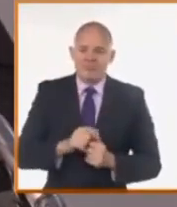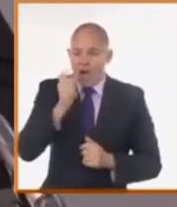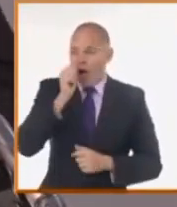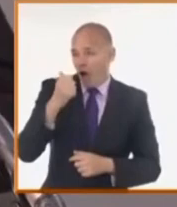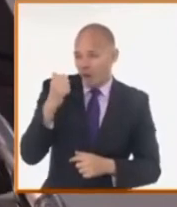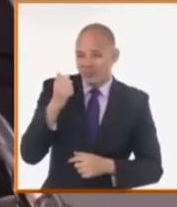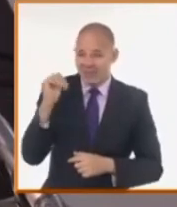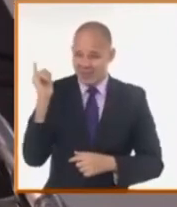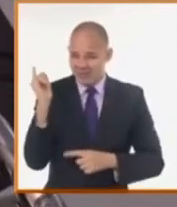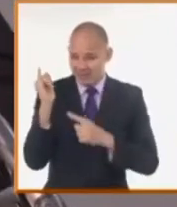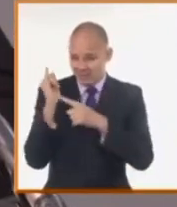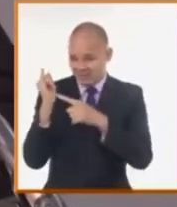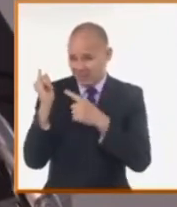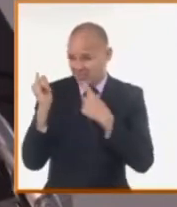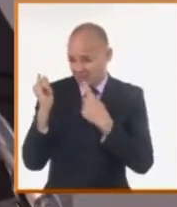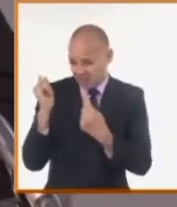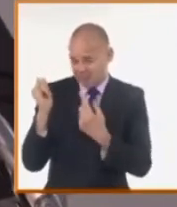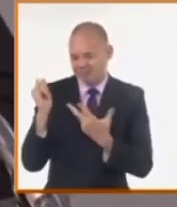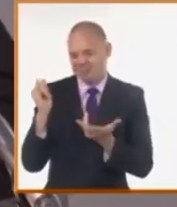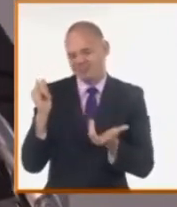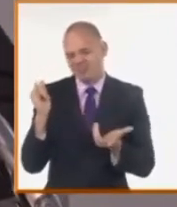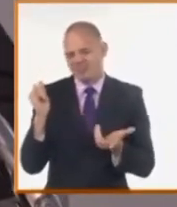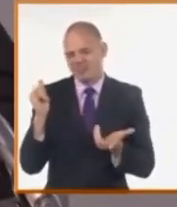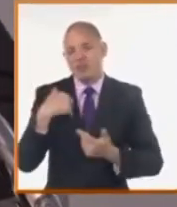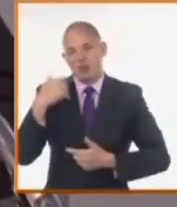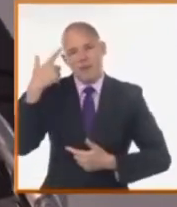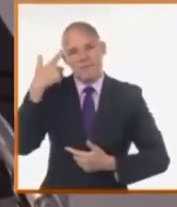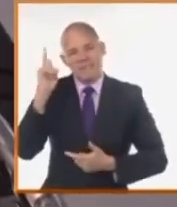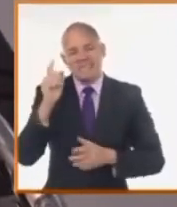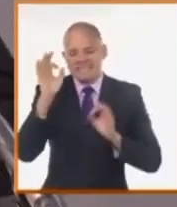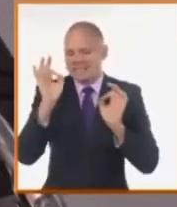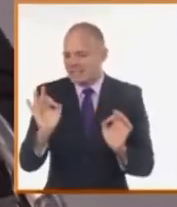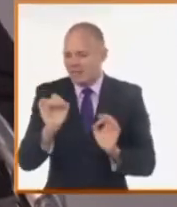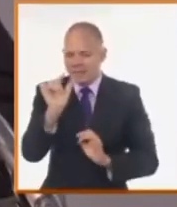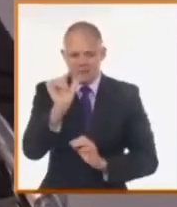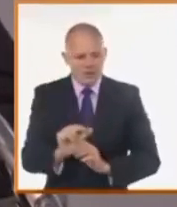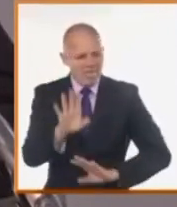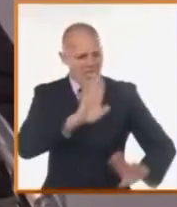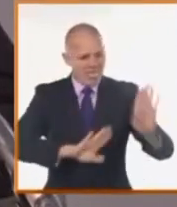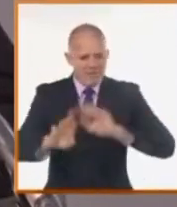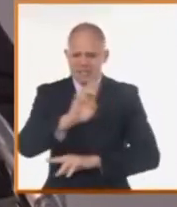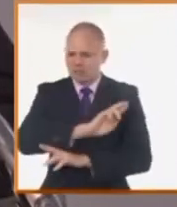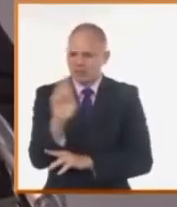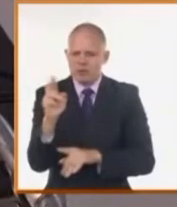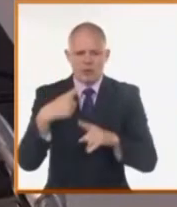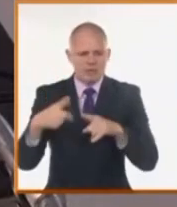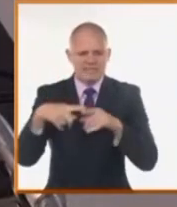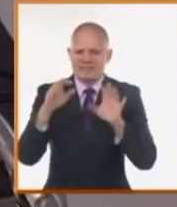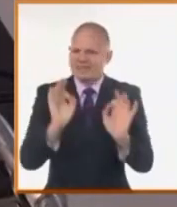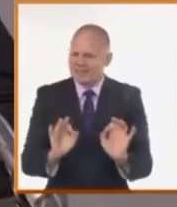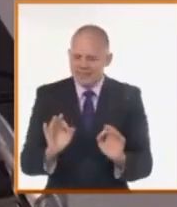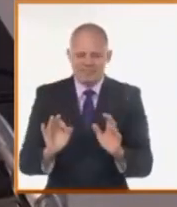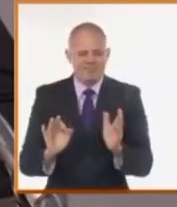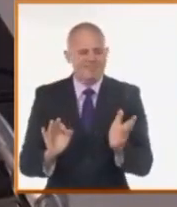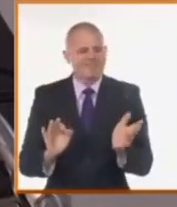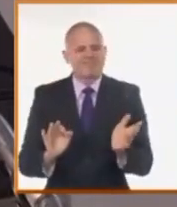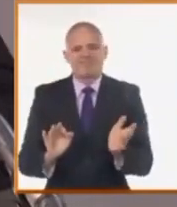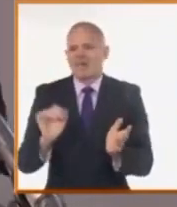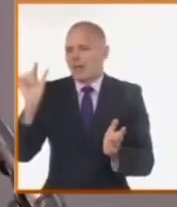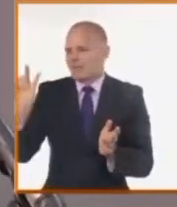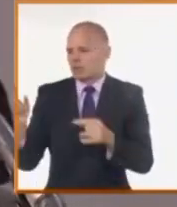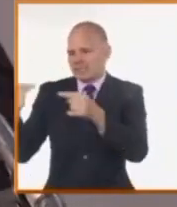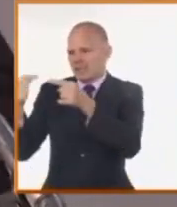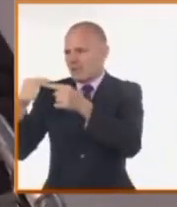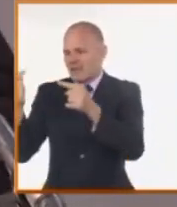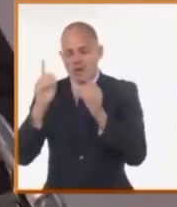los los revolucionarios de convicción son blancos del enemigo hay gente que el enemigo no no toca a manzaneda y a Cuba